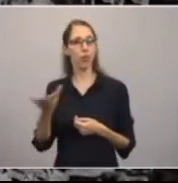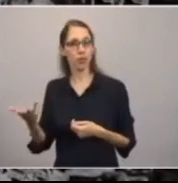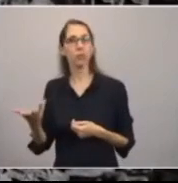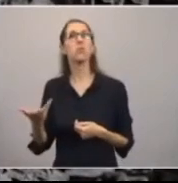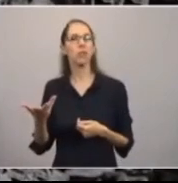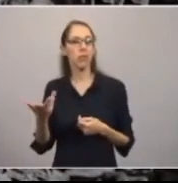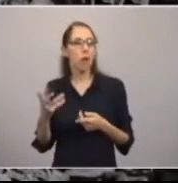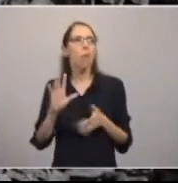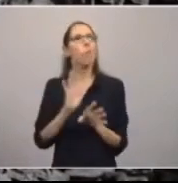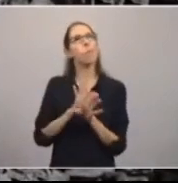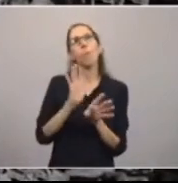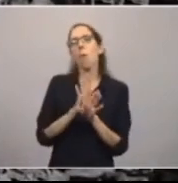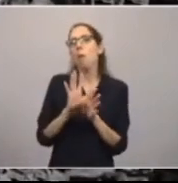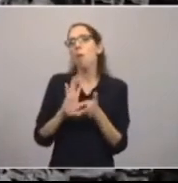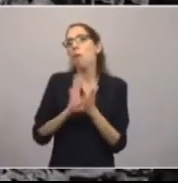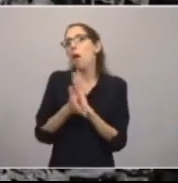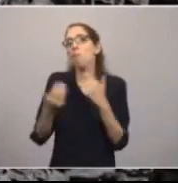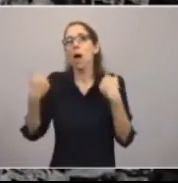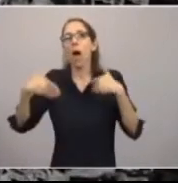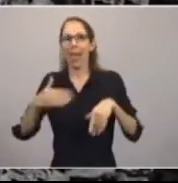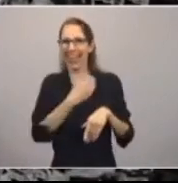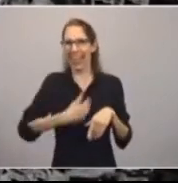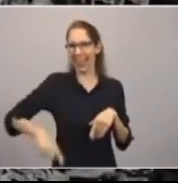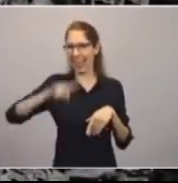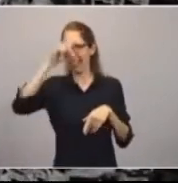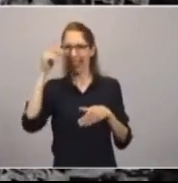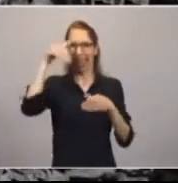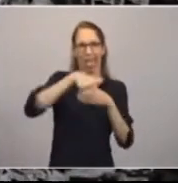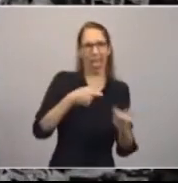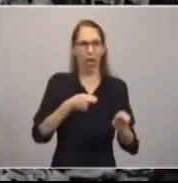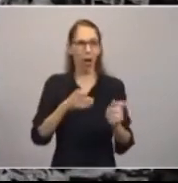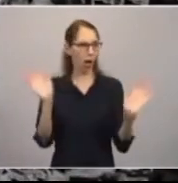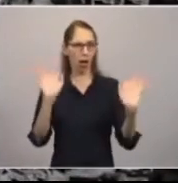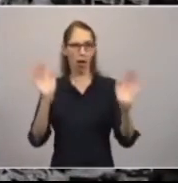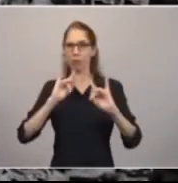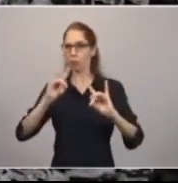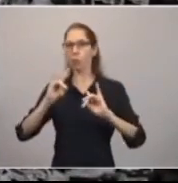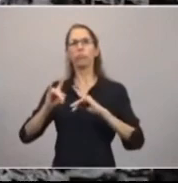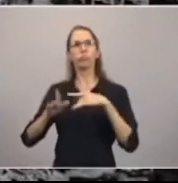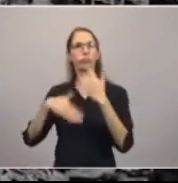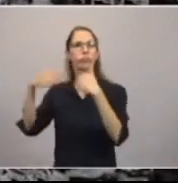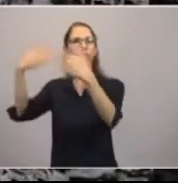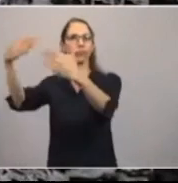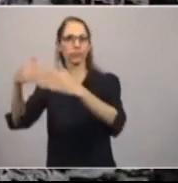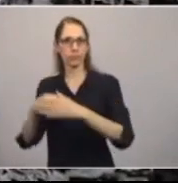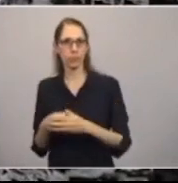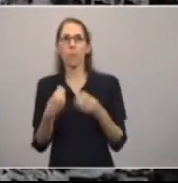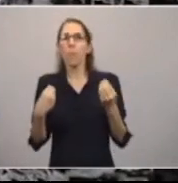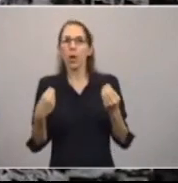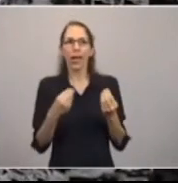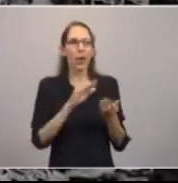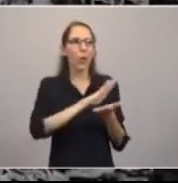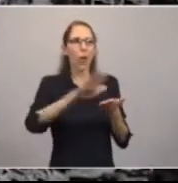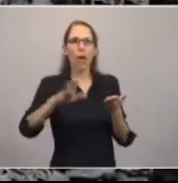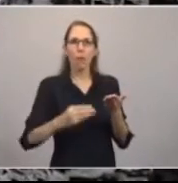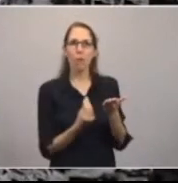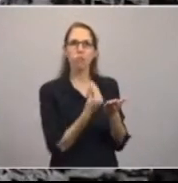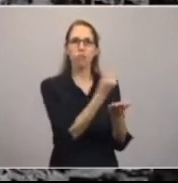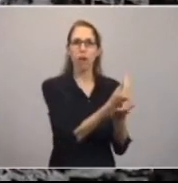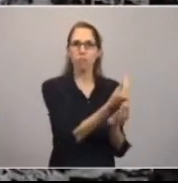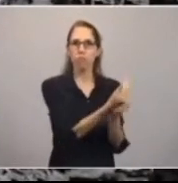espontánea, sin que el Estado intervenga, crece y distribuye a la vez. Porque cuando se crea un nuevo puesto de trabajo de